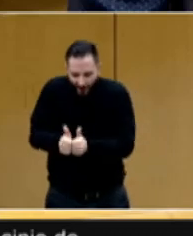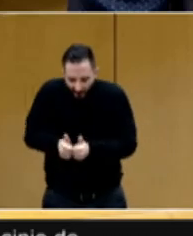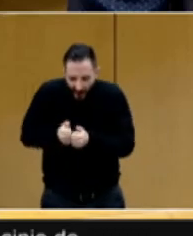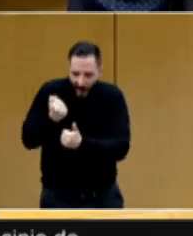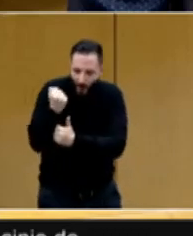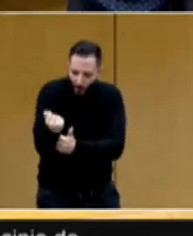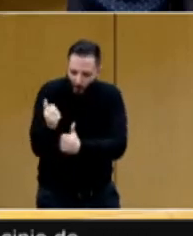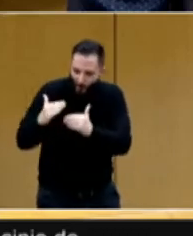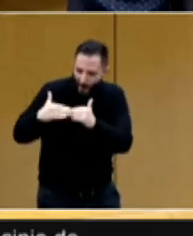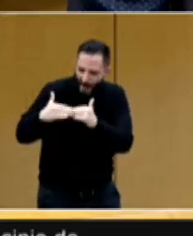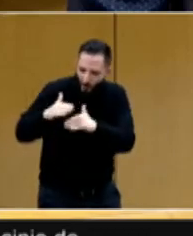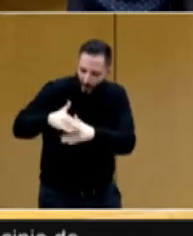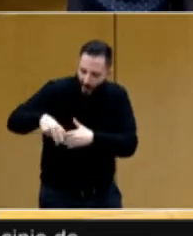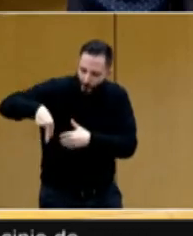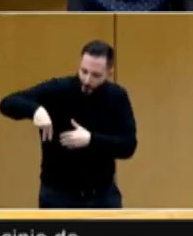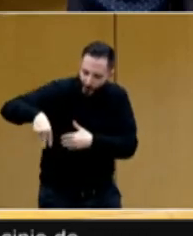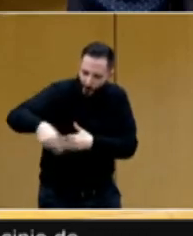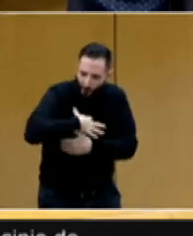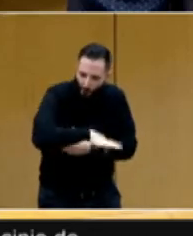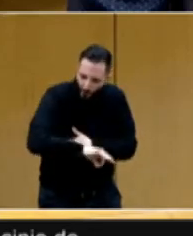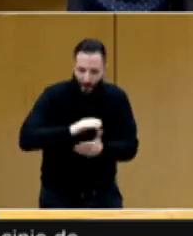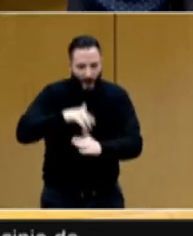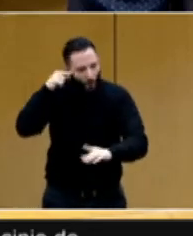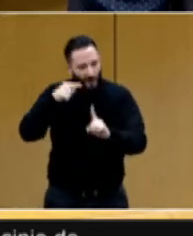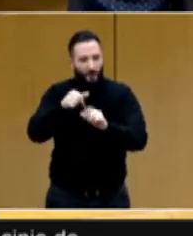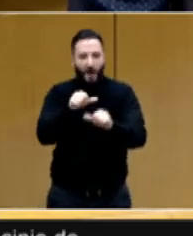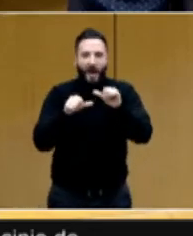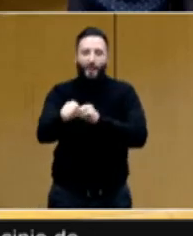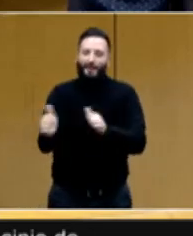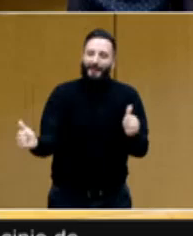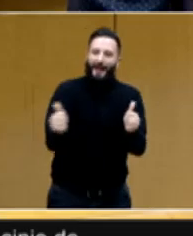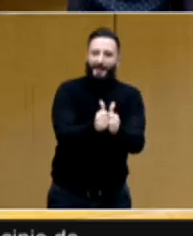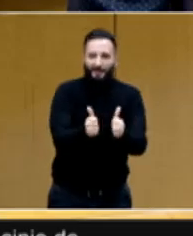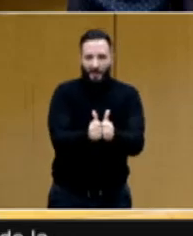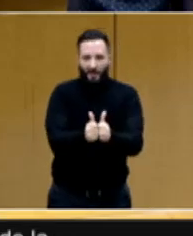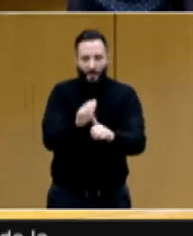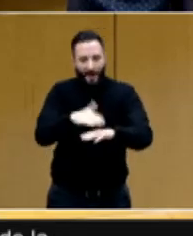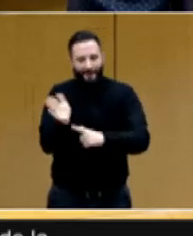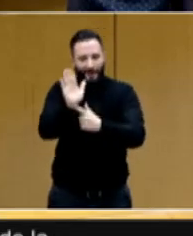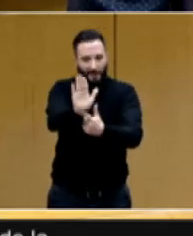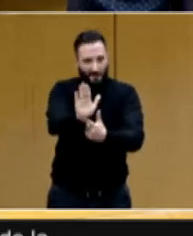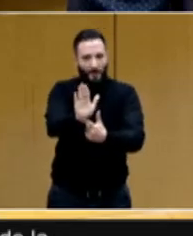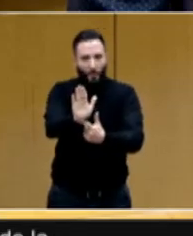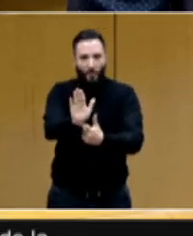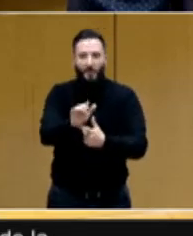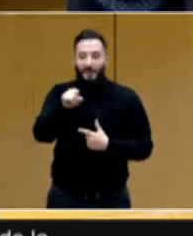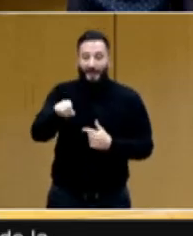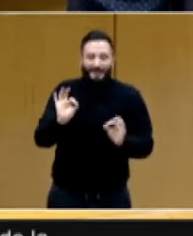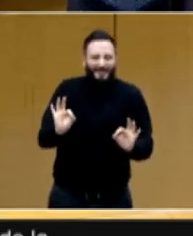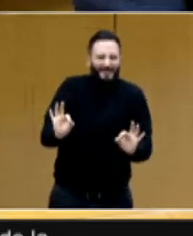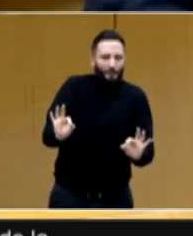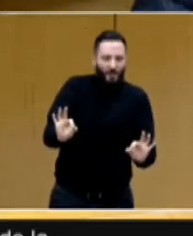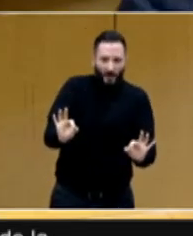posible de ahí que el asistencial sea siempre preferido al representativo este sea excepcional se tenga que